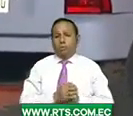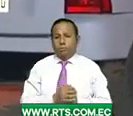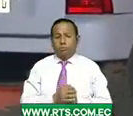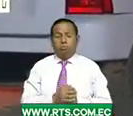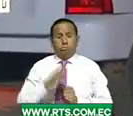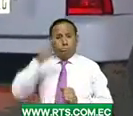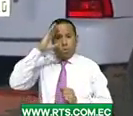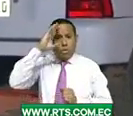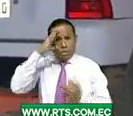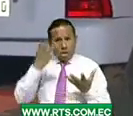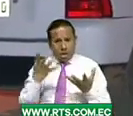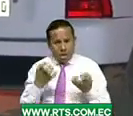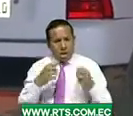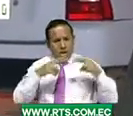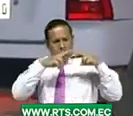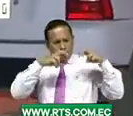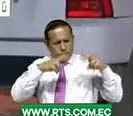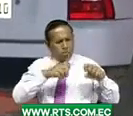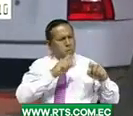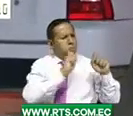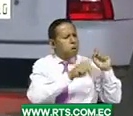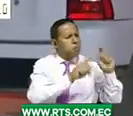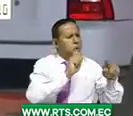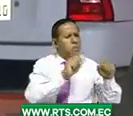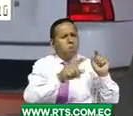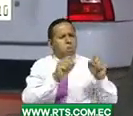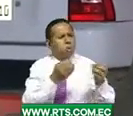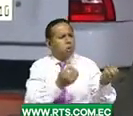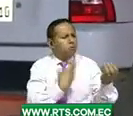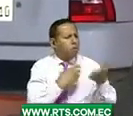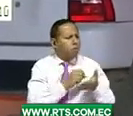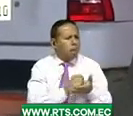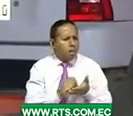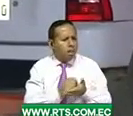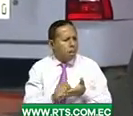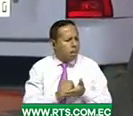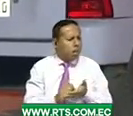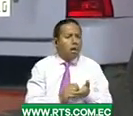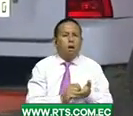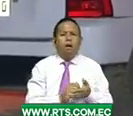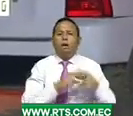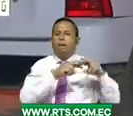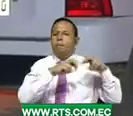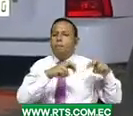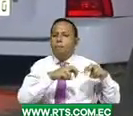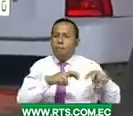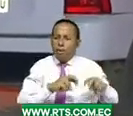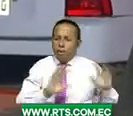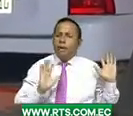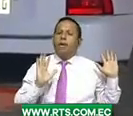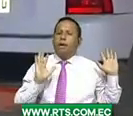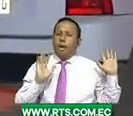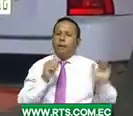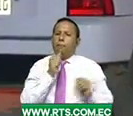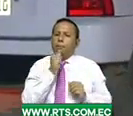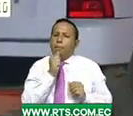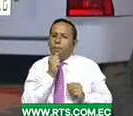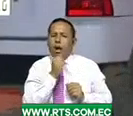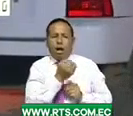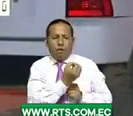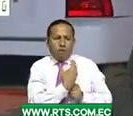más información con los moradores, los habitantes, quienes hayan escuchado o hayan visto algo y de forma reservada o